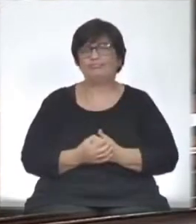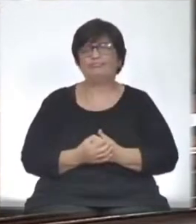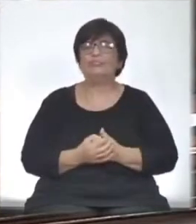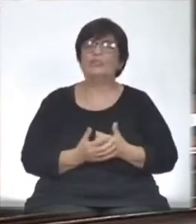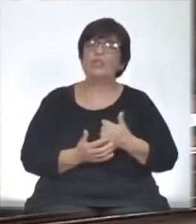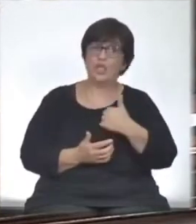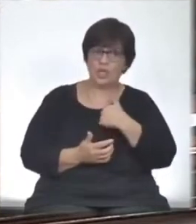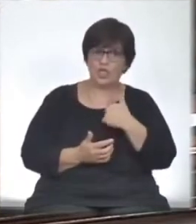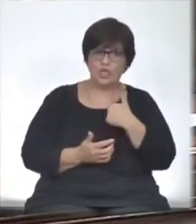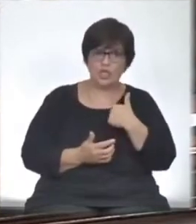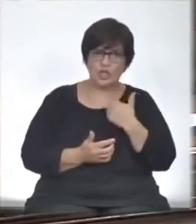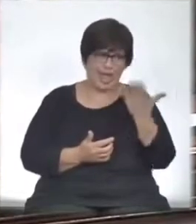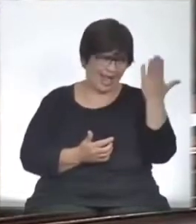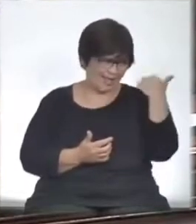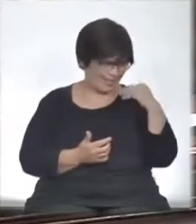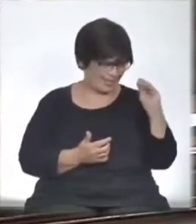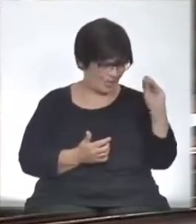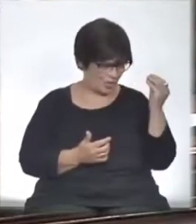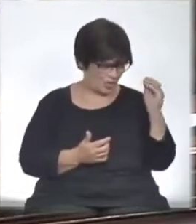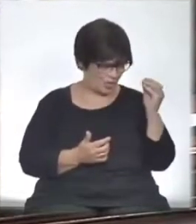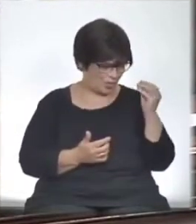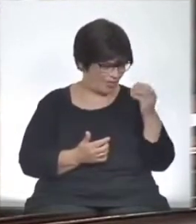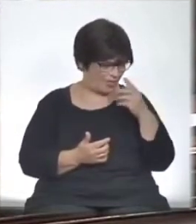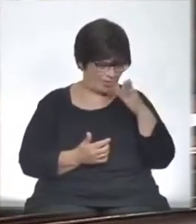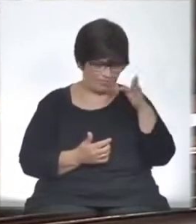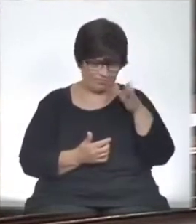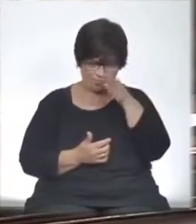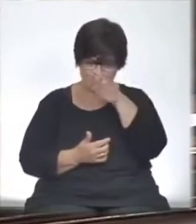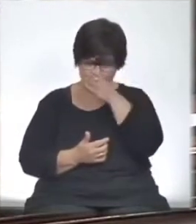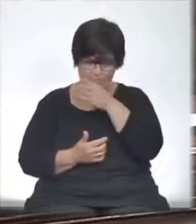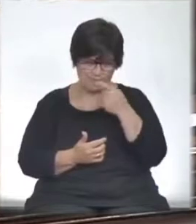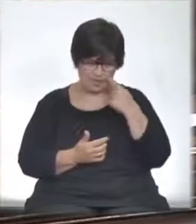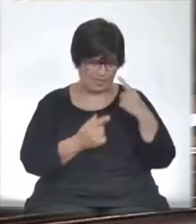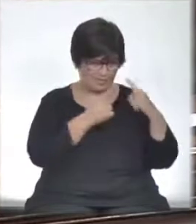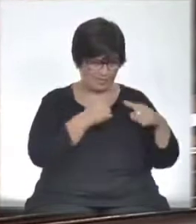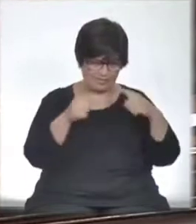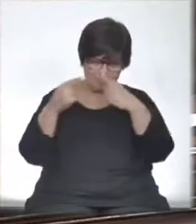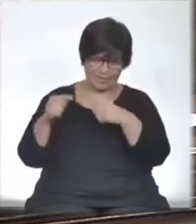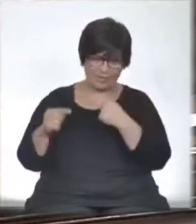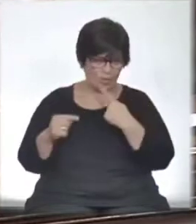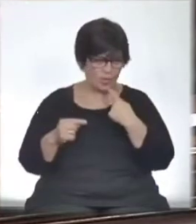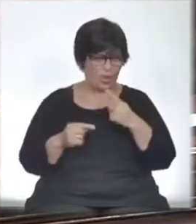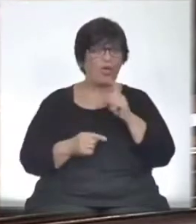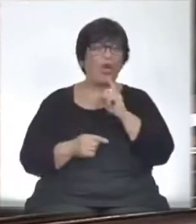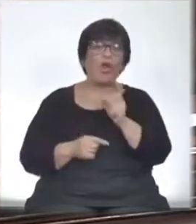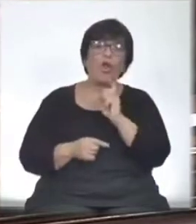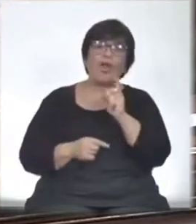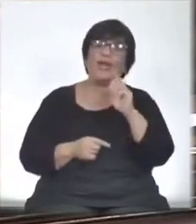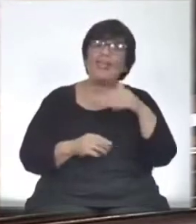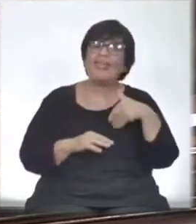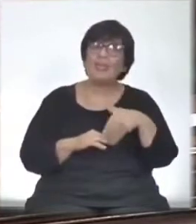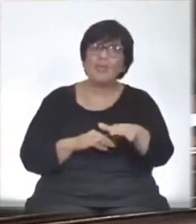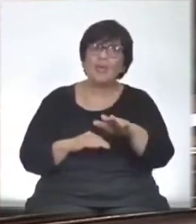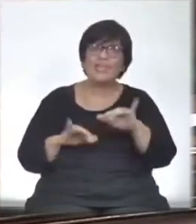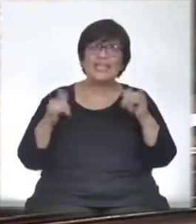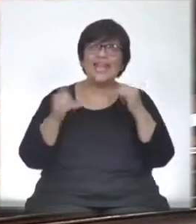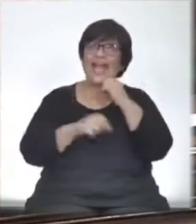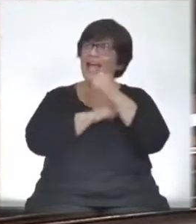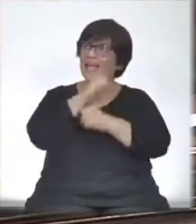Pude en mi temprana juventud ver alternarse los partidos políticos. Vi al Partido Colorado, después de 93